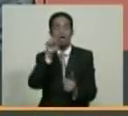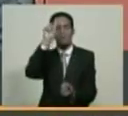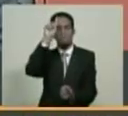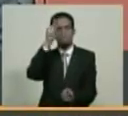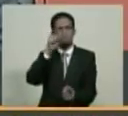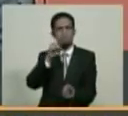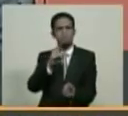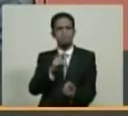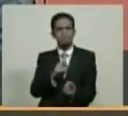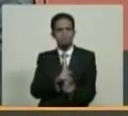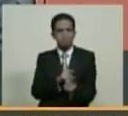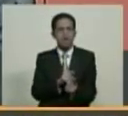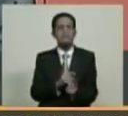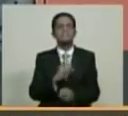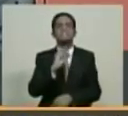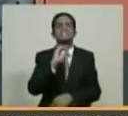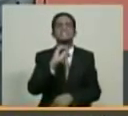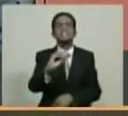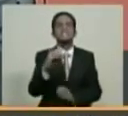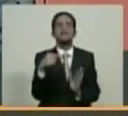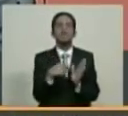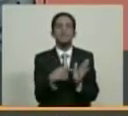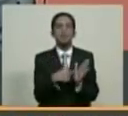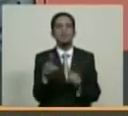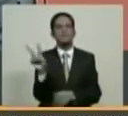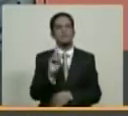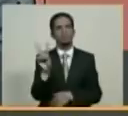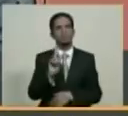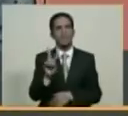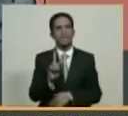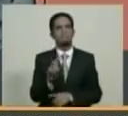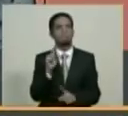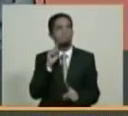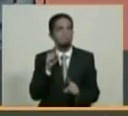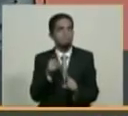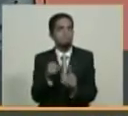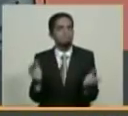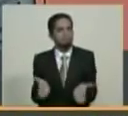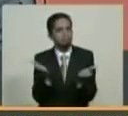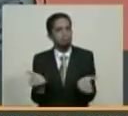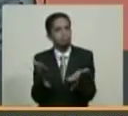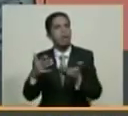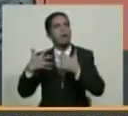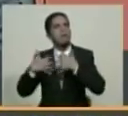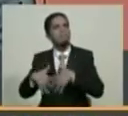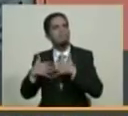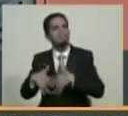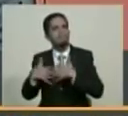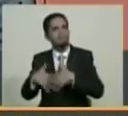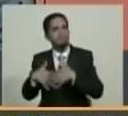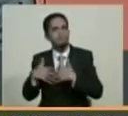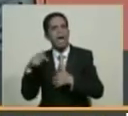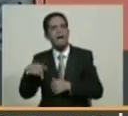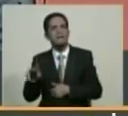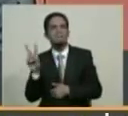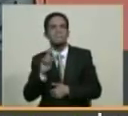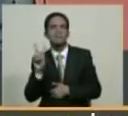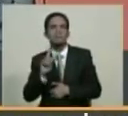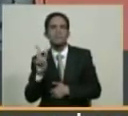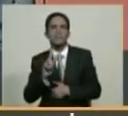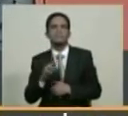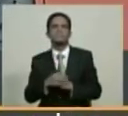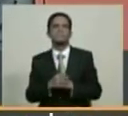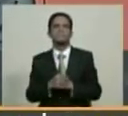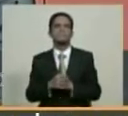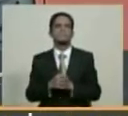basado sobre todo en la productividad y en los tributos, y los tributos a los